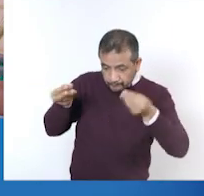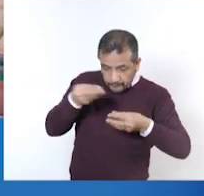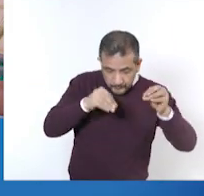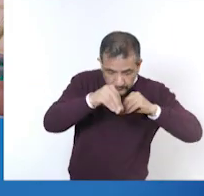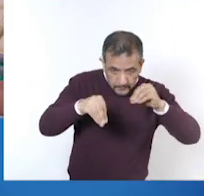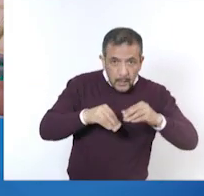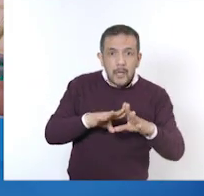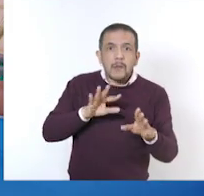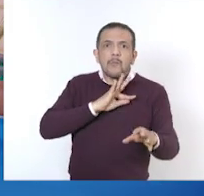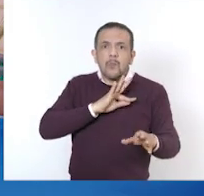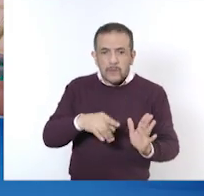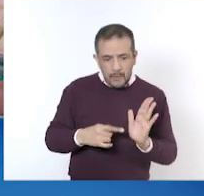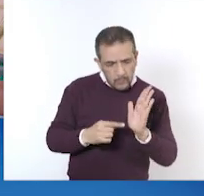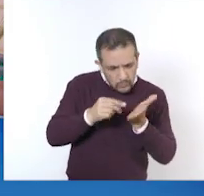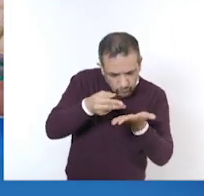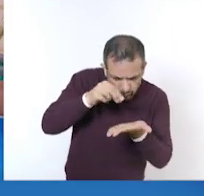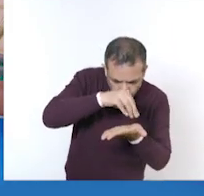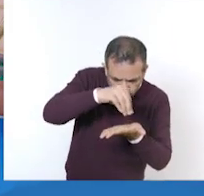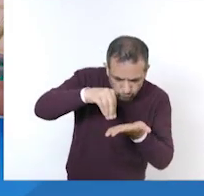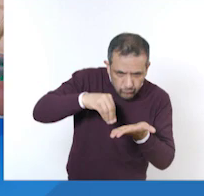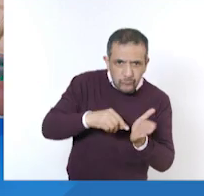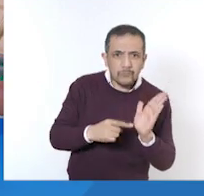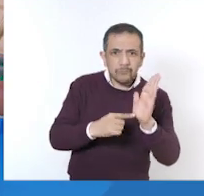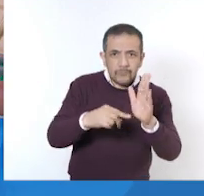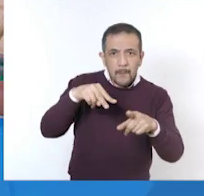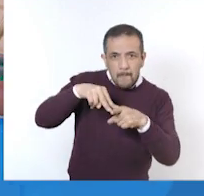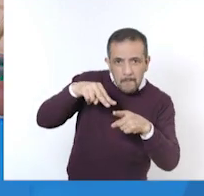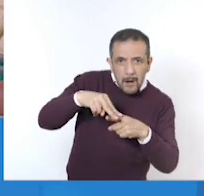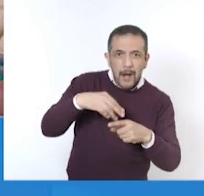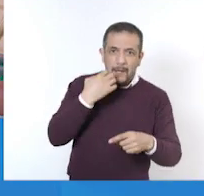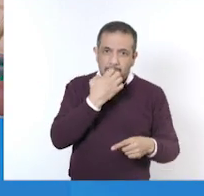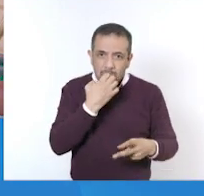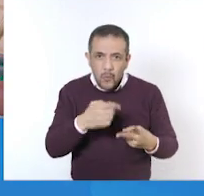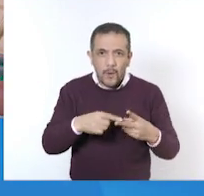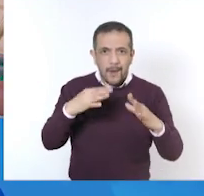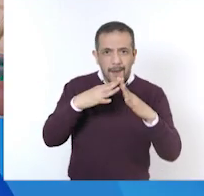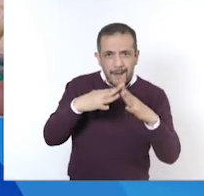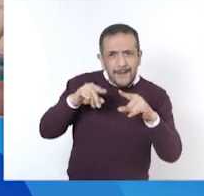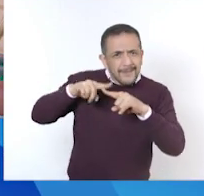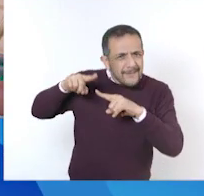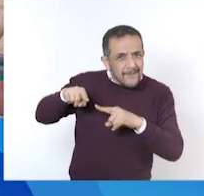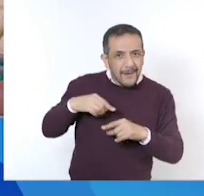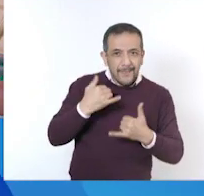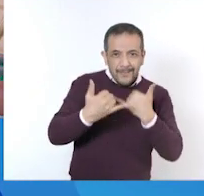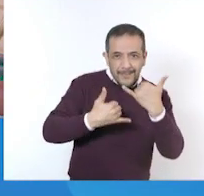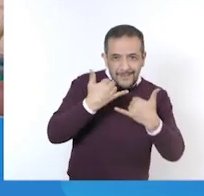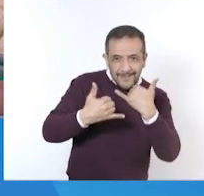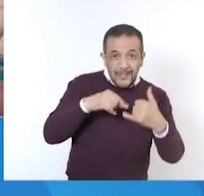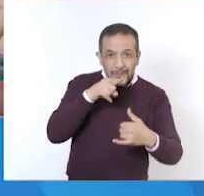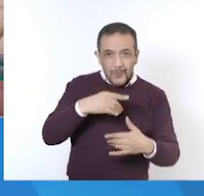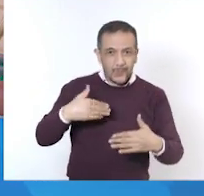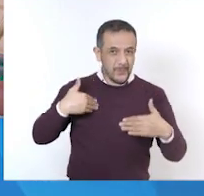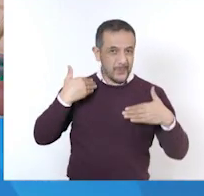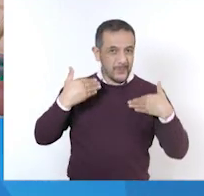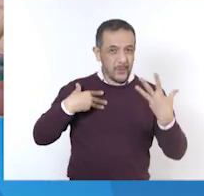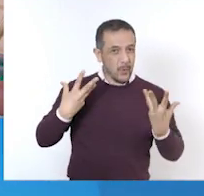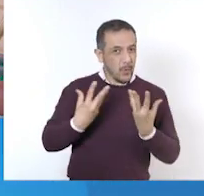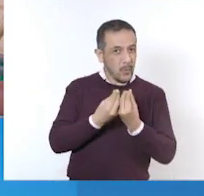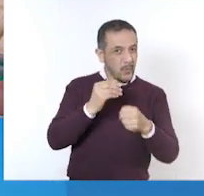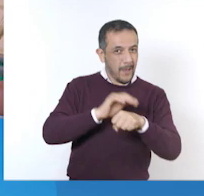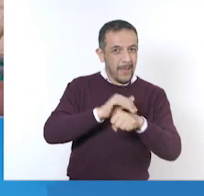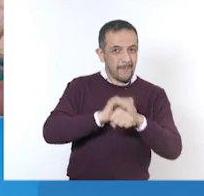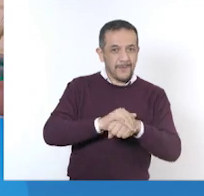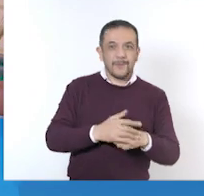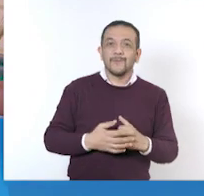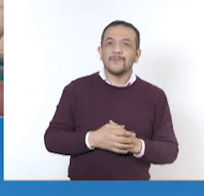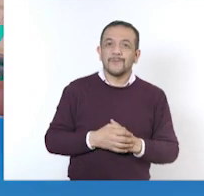espacio público como un parque, la calle, tu escuela o cualquier lugar donde juegas y te diviertes con